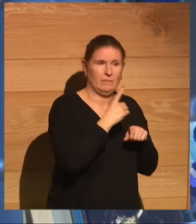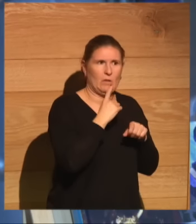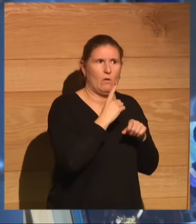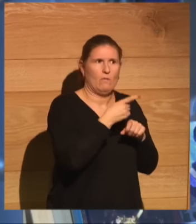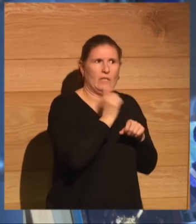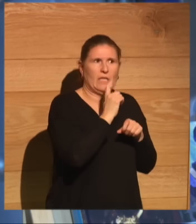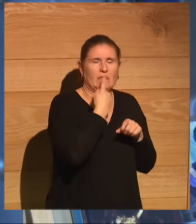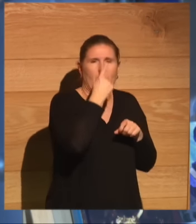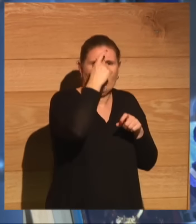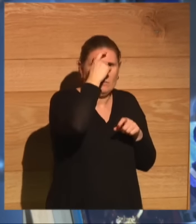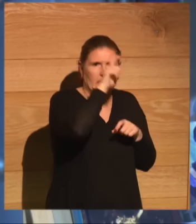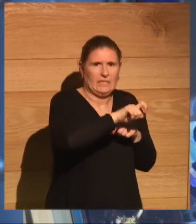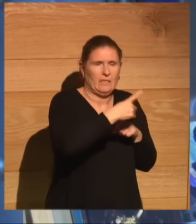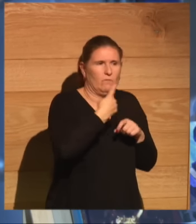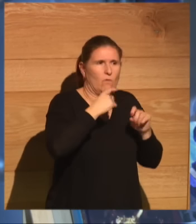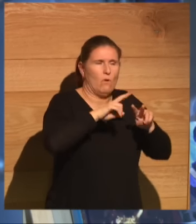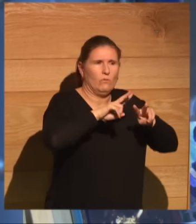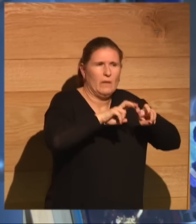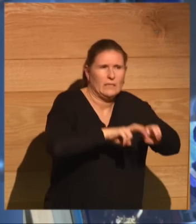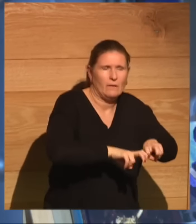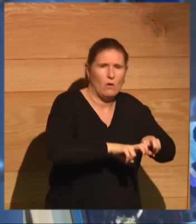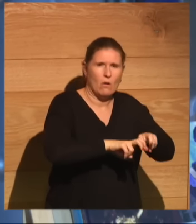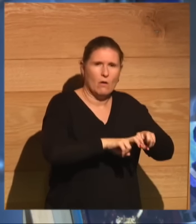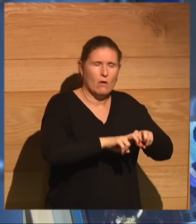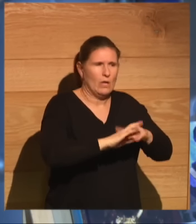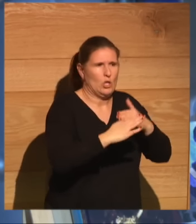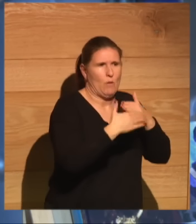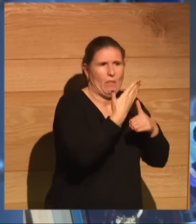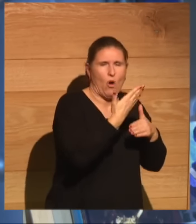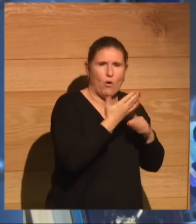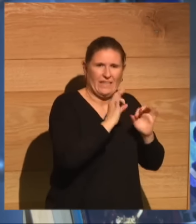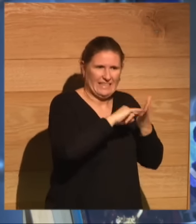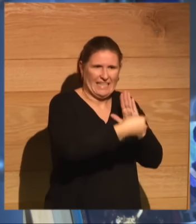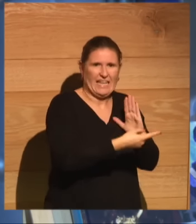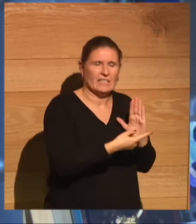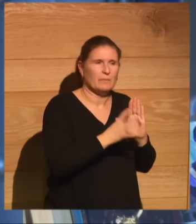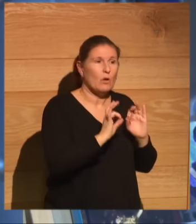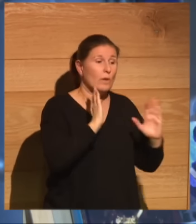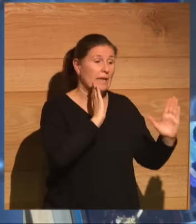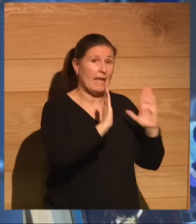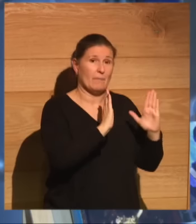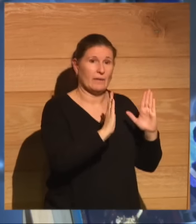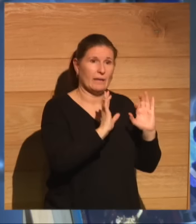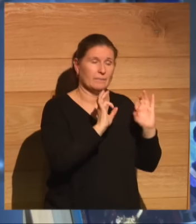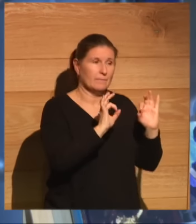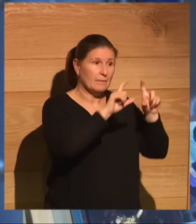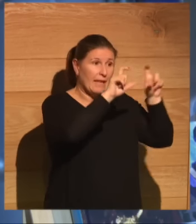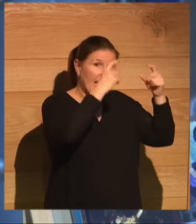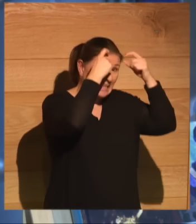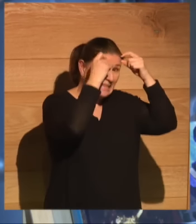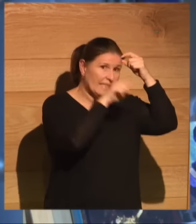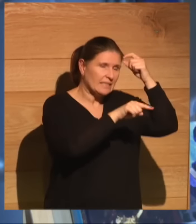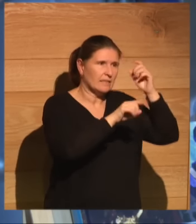investigador constante y un desarrollador de técnicas y un innovador. Pero estamos hablando de unos años en los que la Disney está